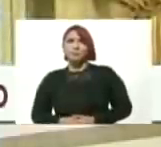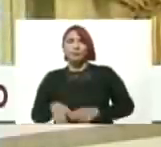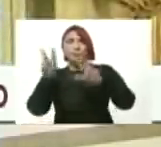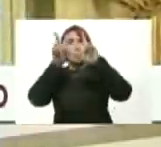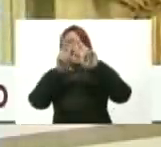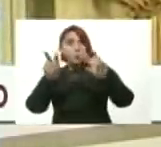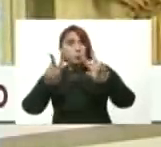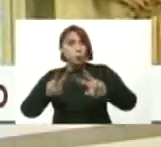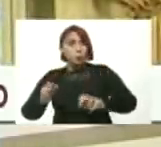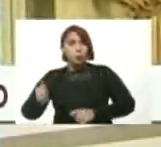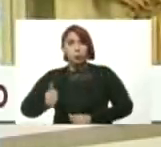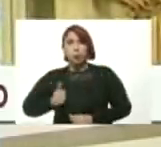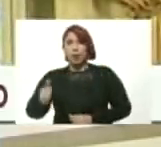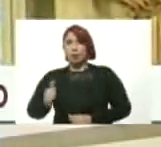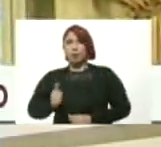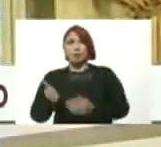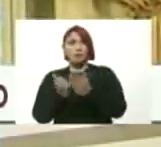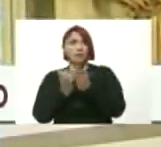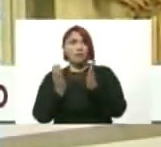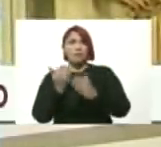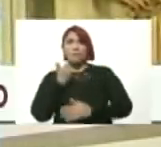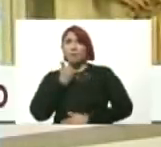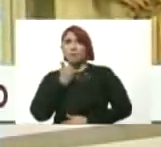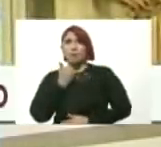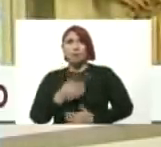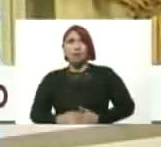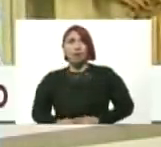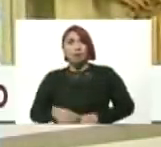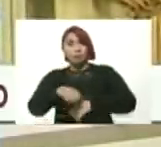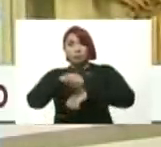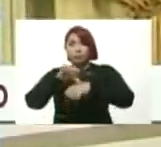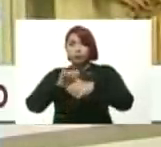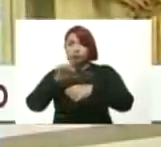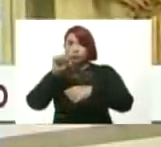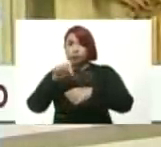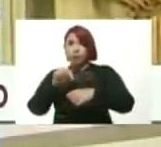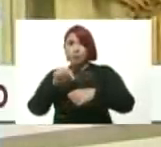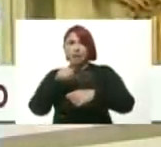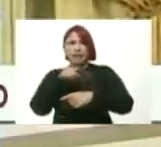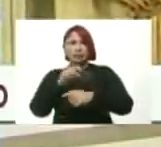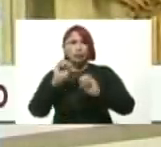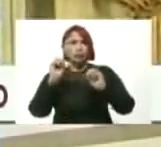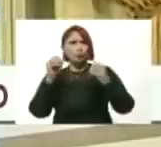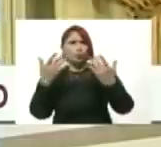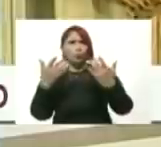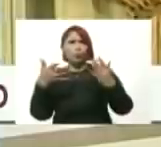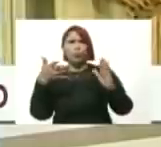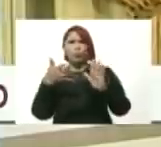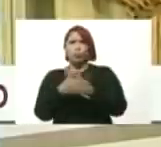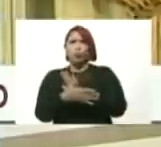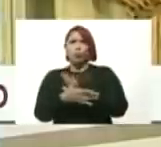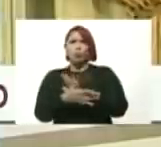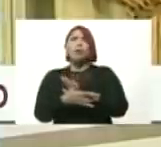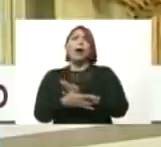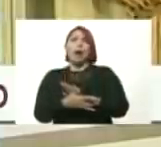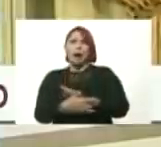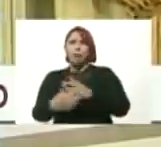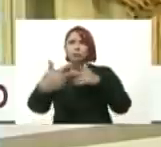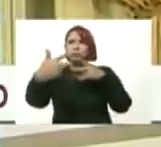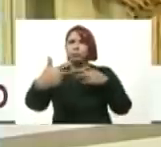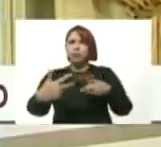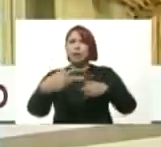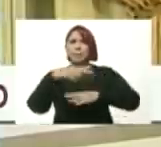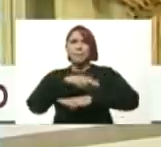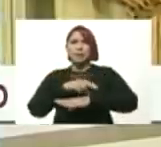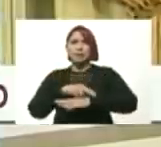de cualquier enfermedad y en la operación de manera directa esos son los logros de la telemedicina es una de las líneas